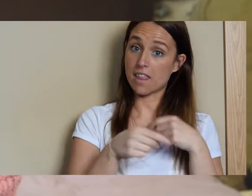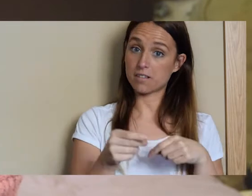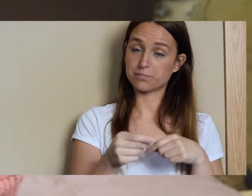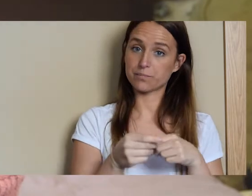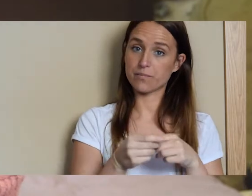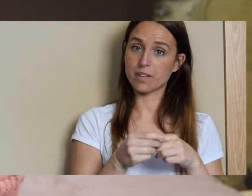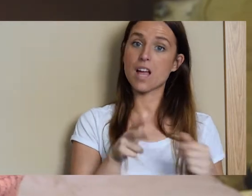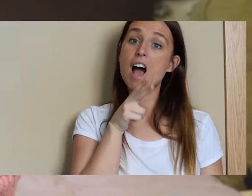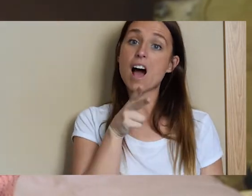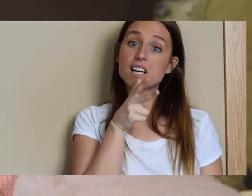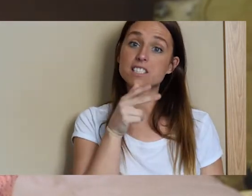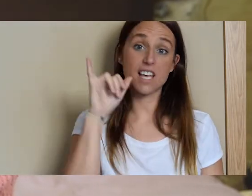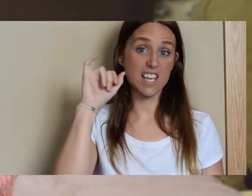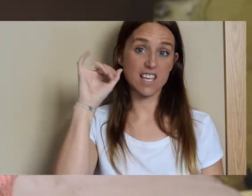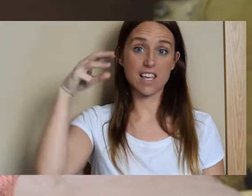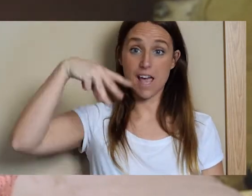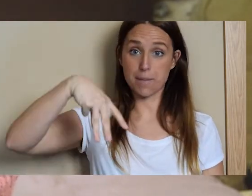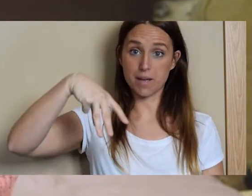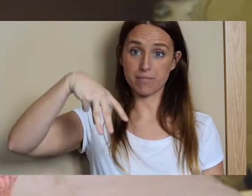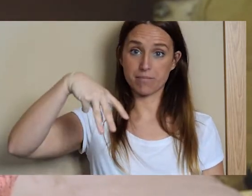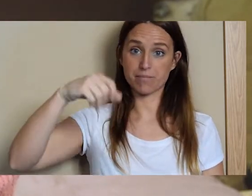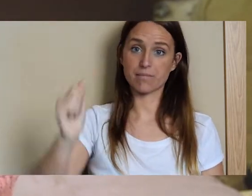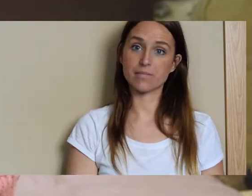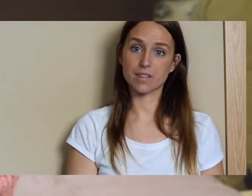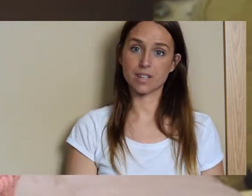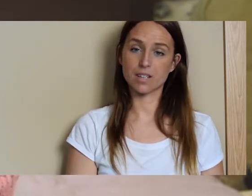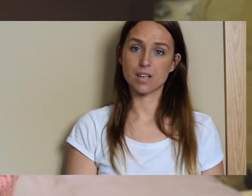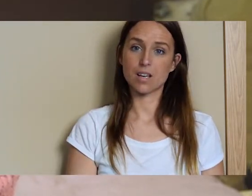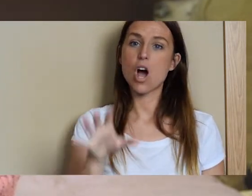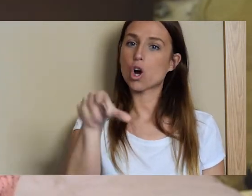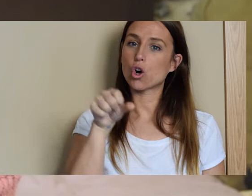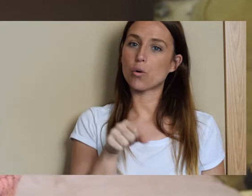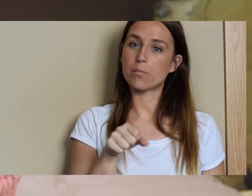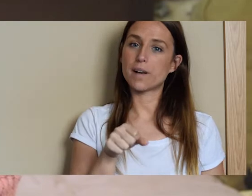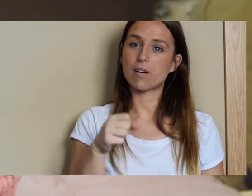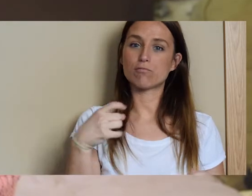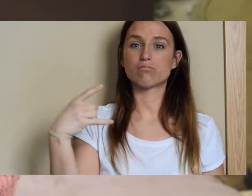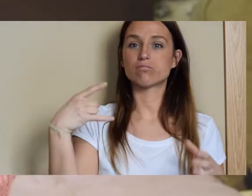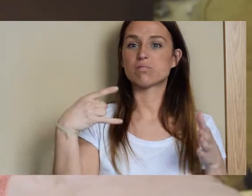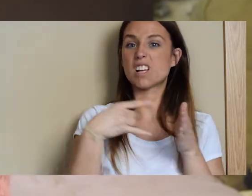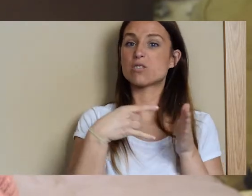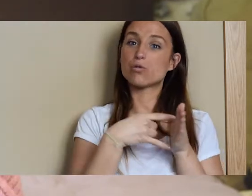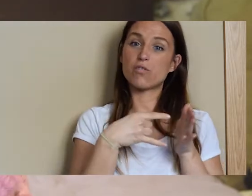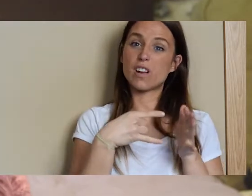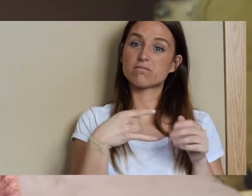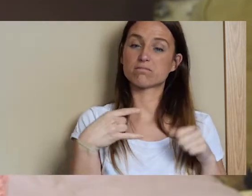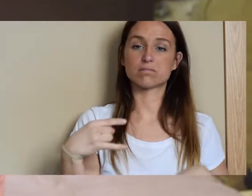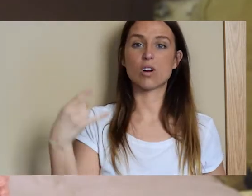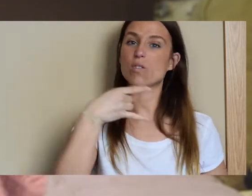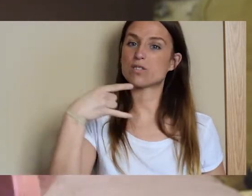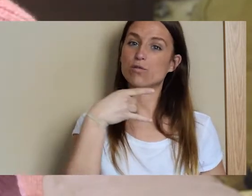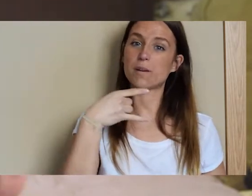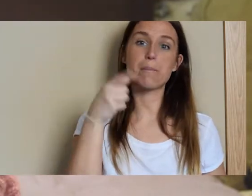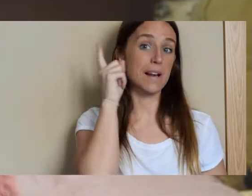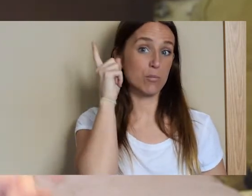dos. Yo me he comprado varios porque ya creo que es el sexto o el séptimo cargador que se me rompe. El P que me los coge. No sé qué hace